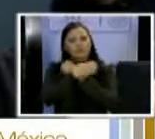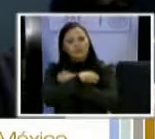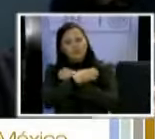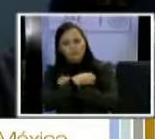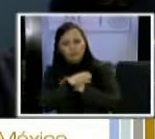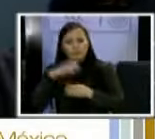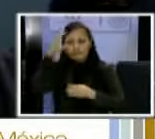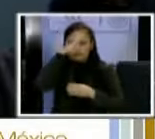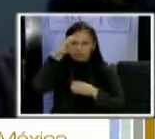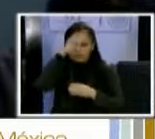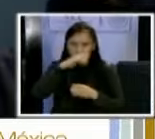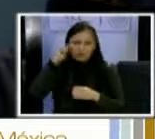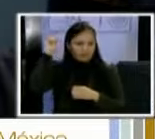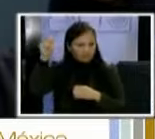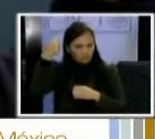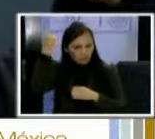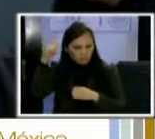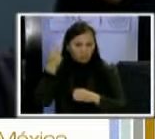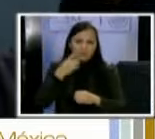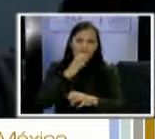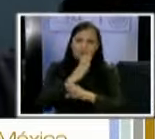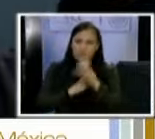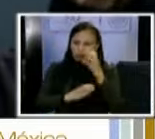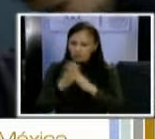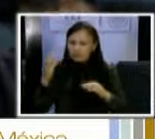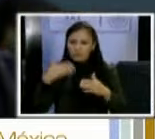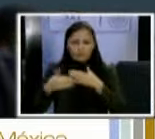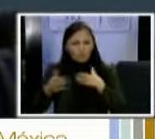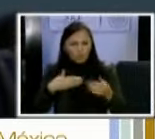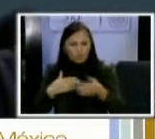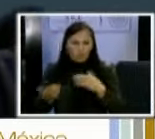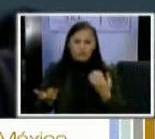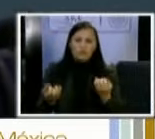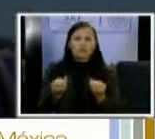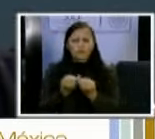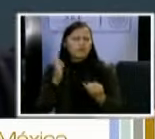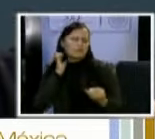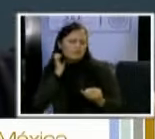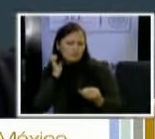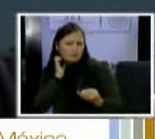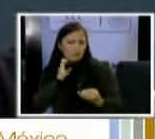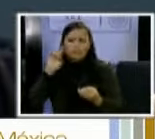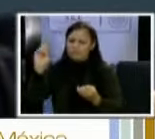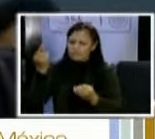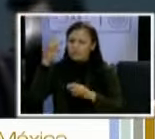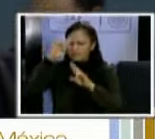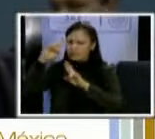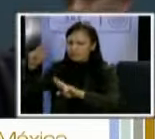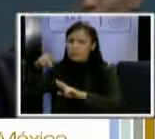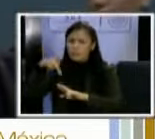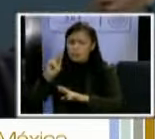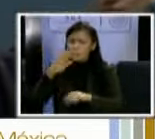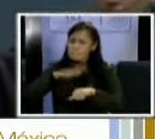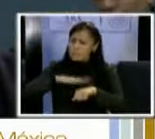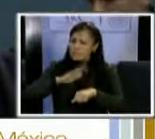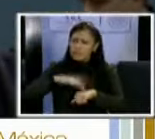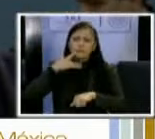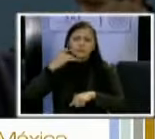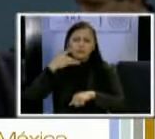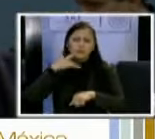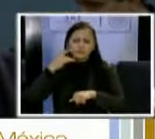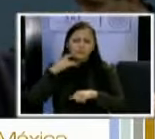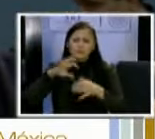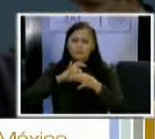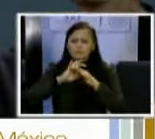ciencia, tecnología e innovación. Respetamos al Ejecutivo, a las universidades, pero creo que podemos potenciar muchísimo más este